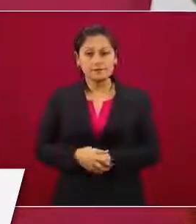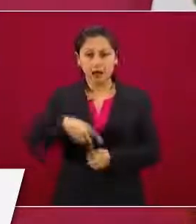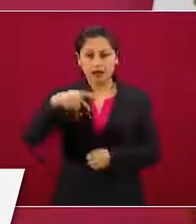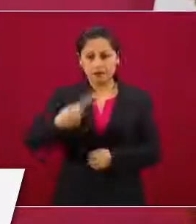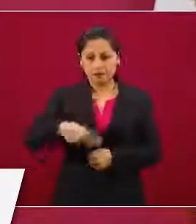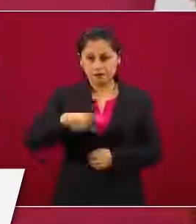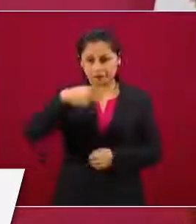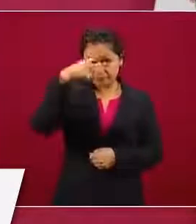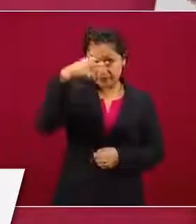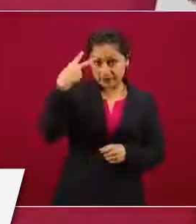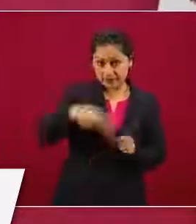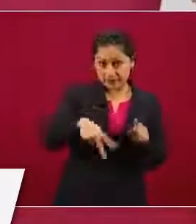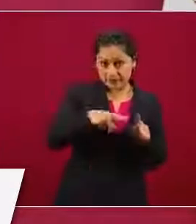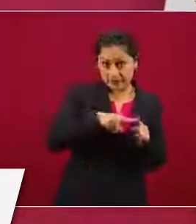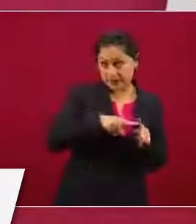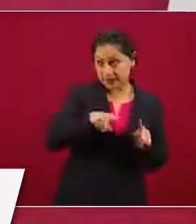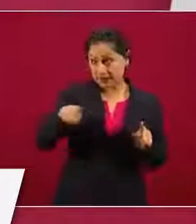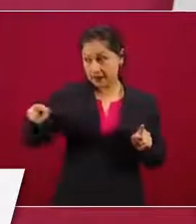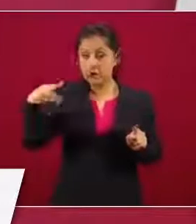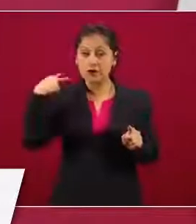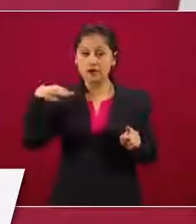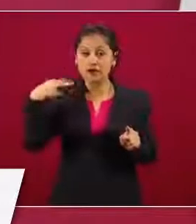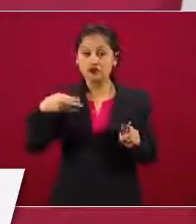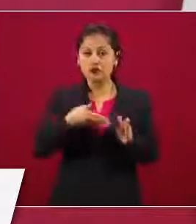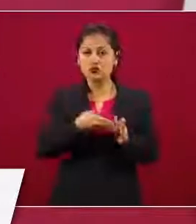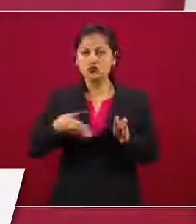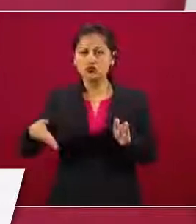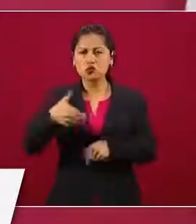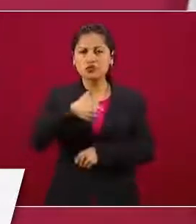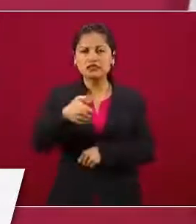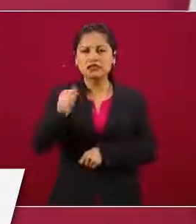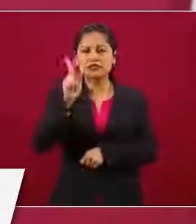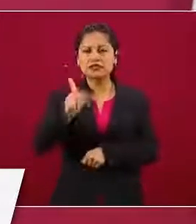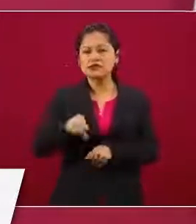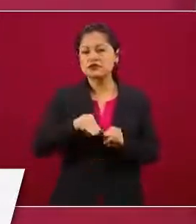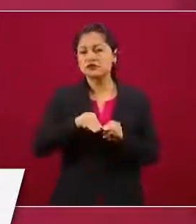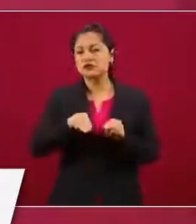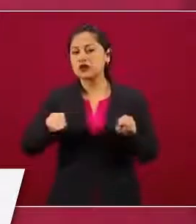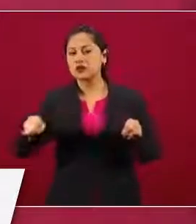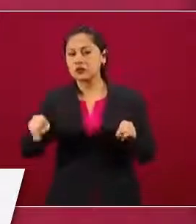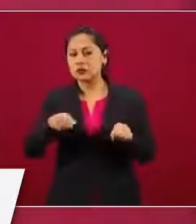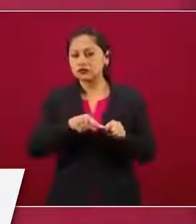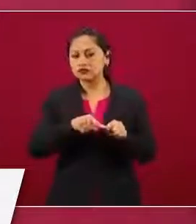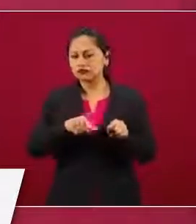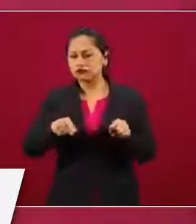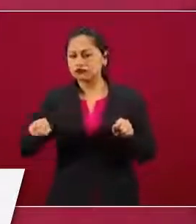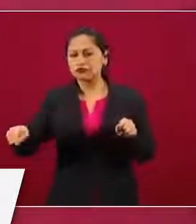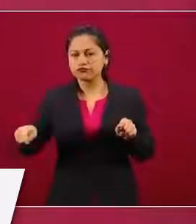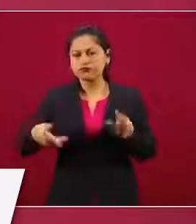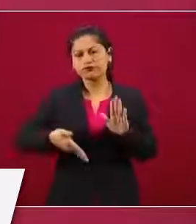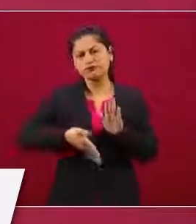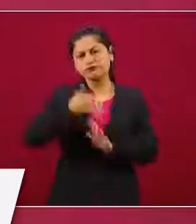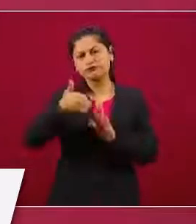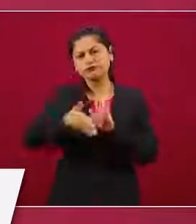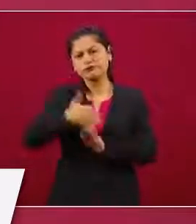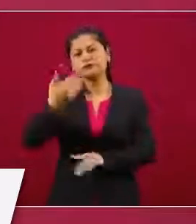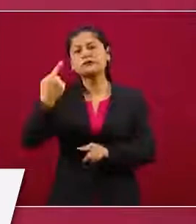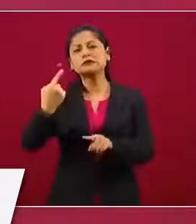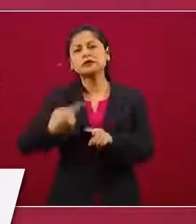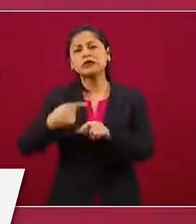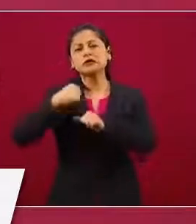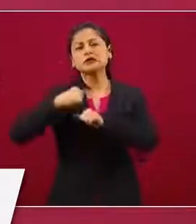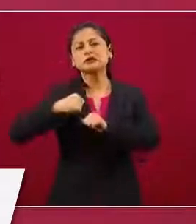México a Veracruz, más de 600 kilómetros. Empezó a construirse con el presidente Juárez y se